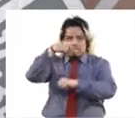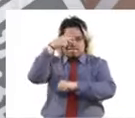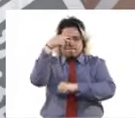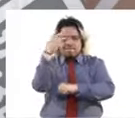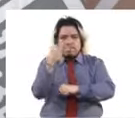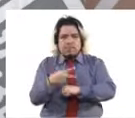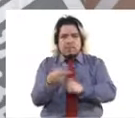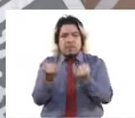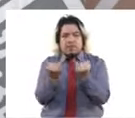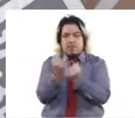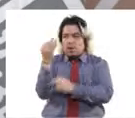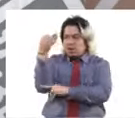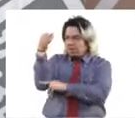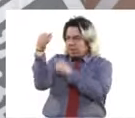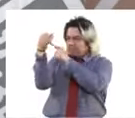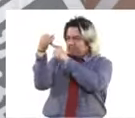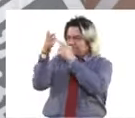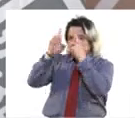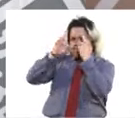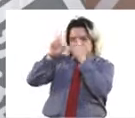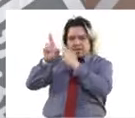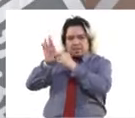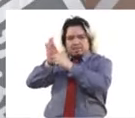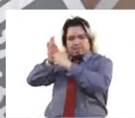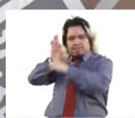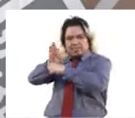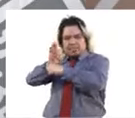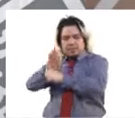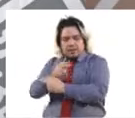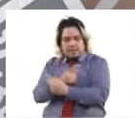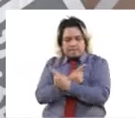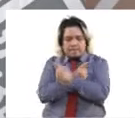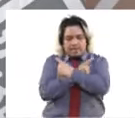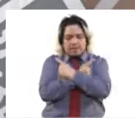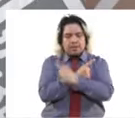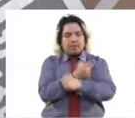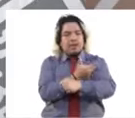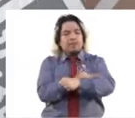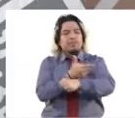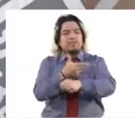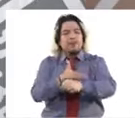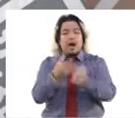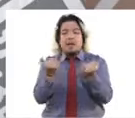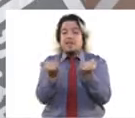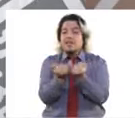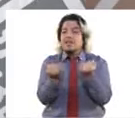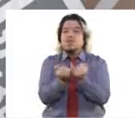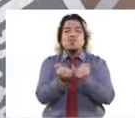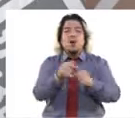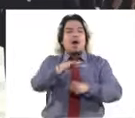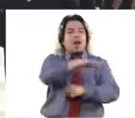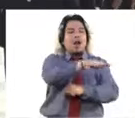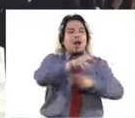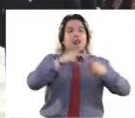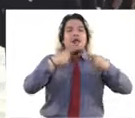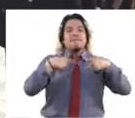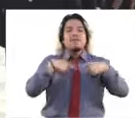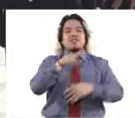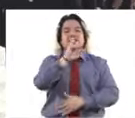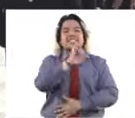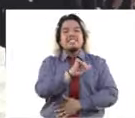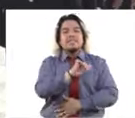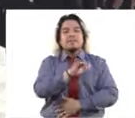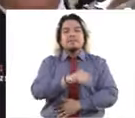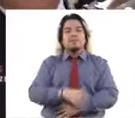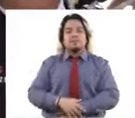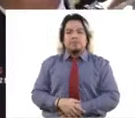y defenderla con dignidad y honor, así como los habitantes de la Ciudad de México.